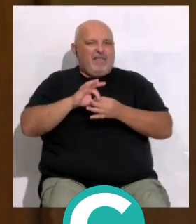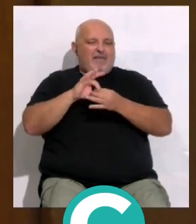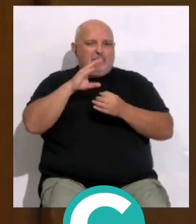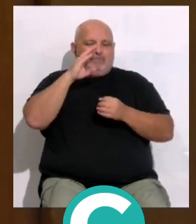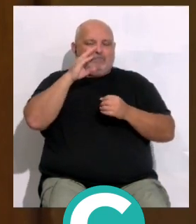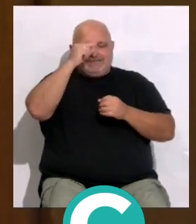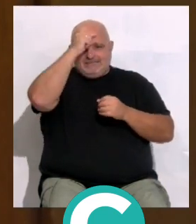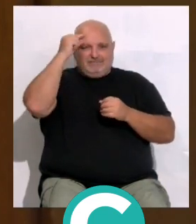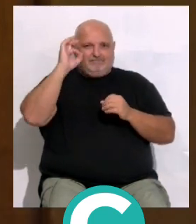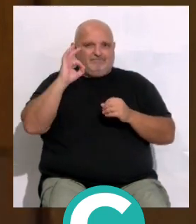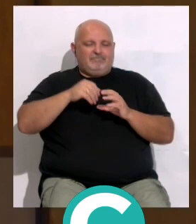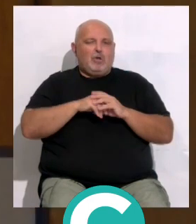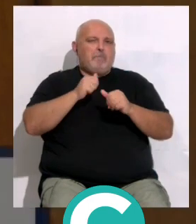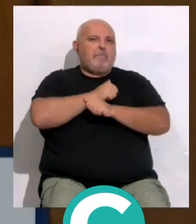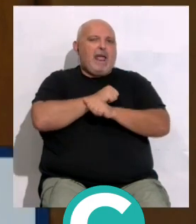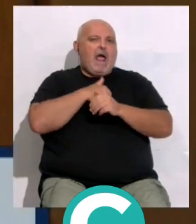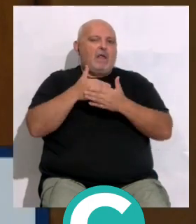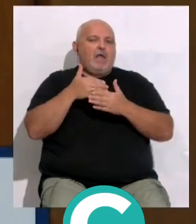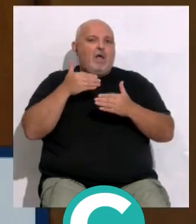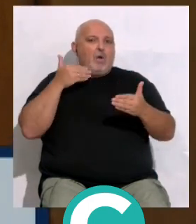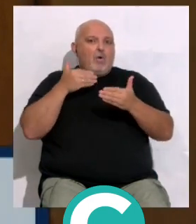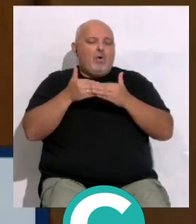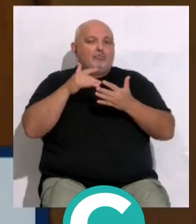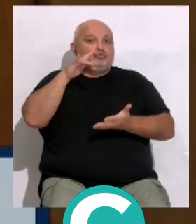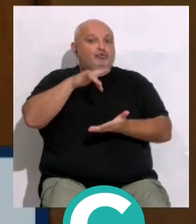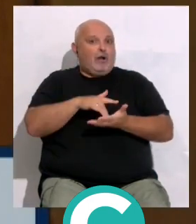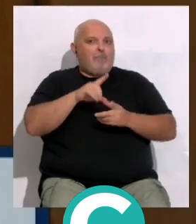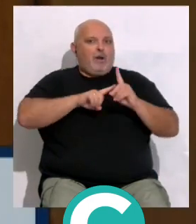es, y no esperar a que llegue ya